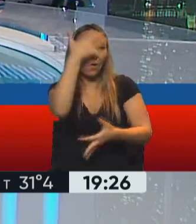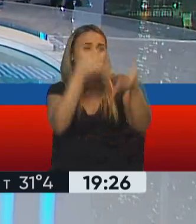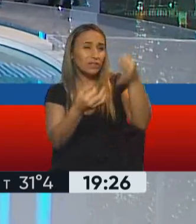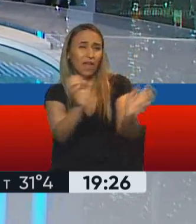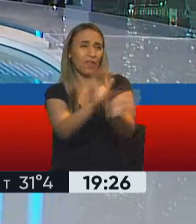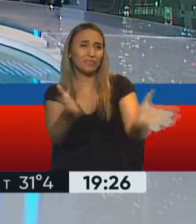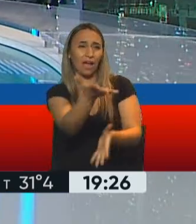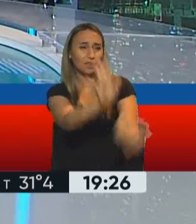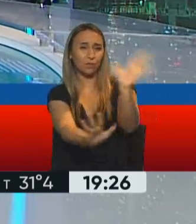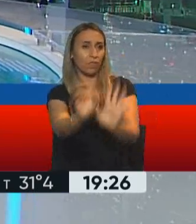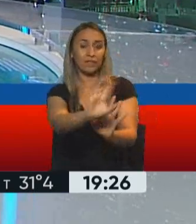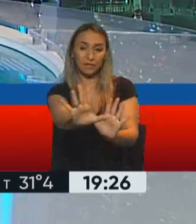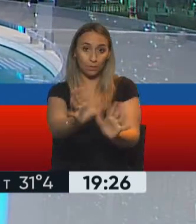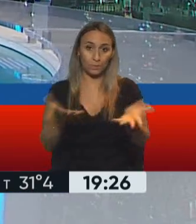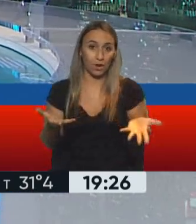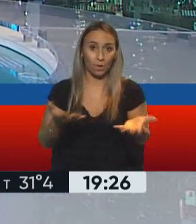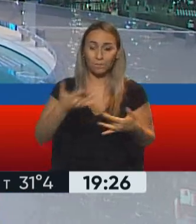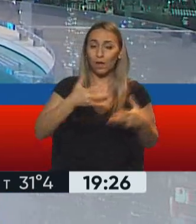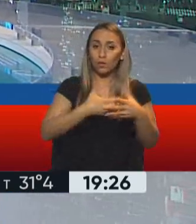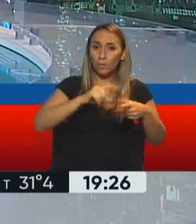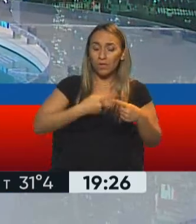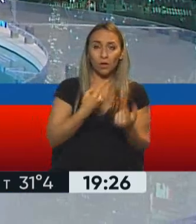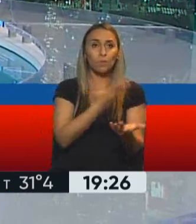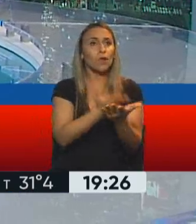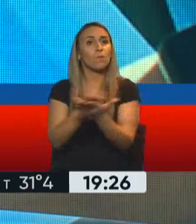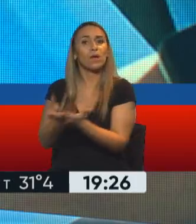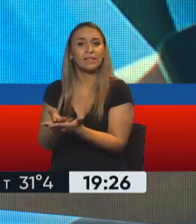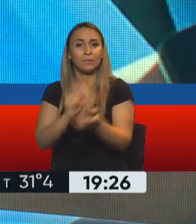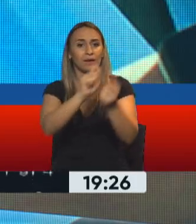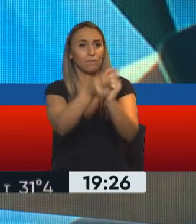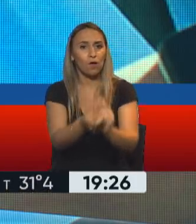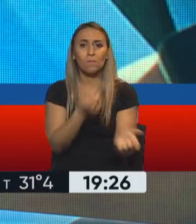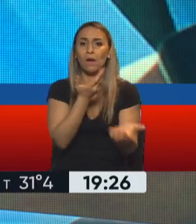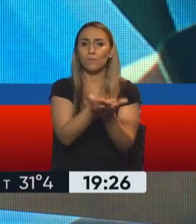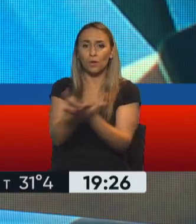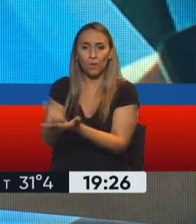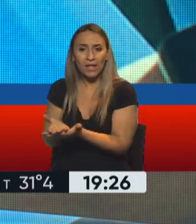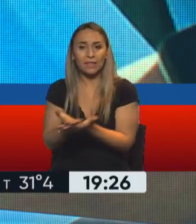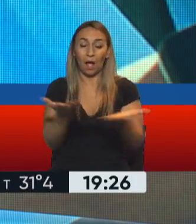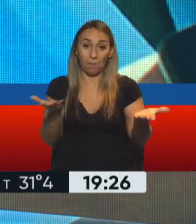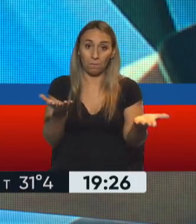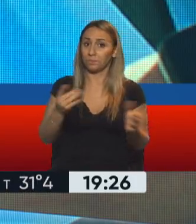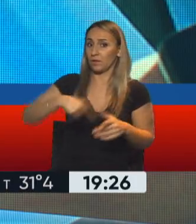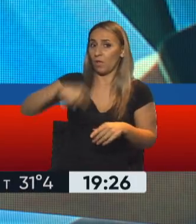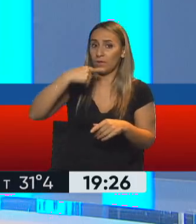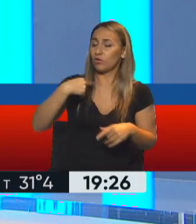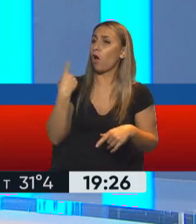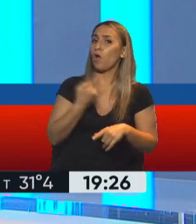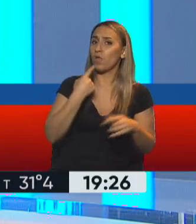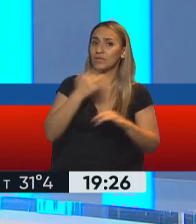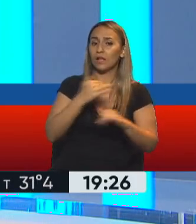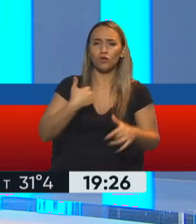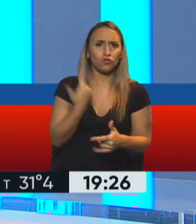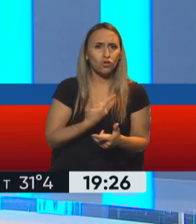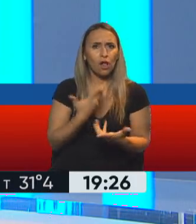que nunca acompaña ninguna propuesta para reformarla. Es más, en campaña dicen no vamos a acompañar ninguna reforma judicial. Exactamente, pero